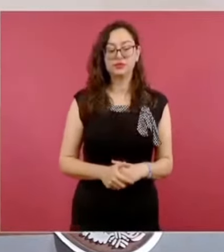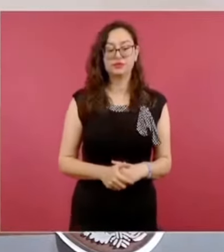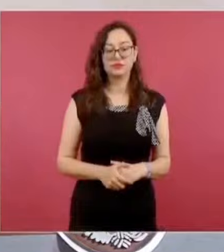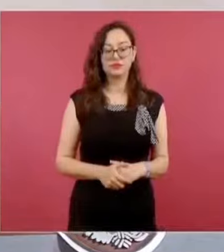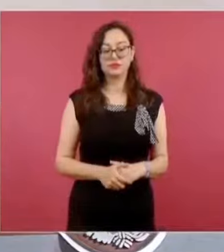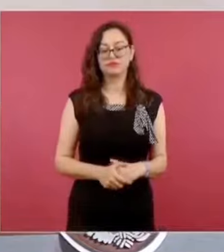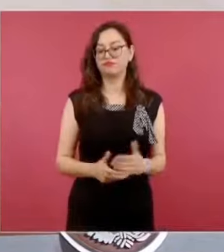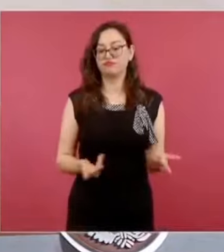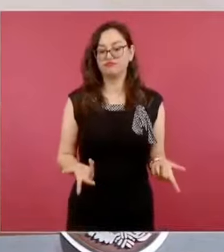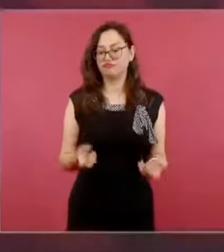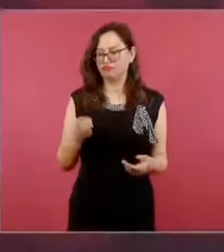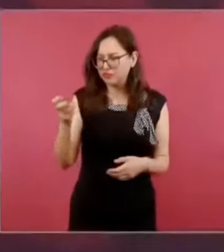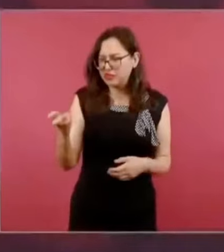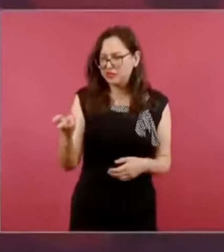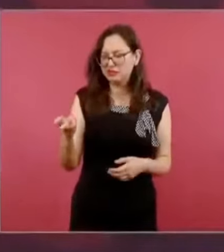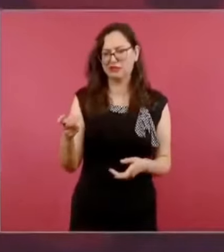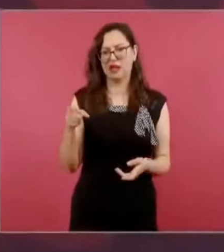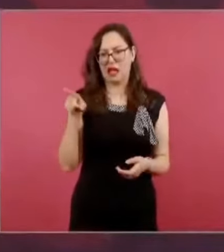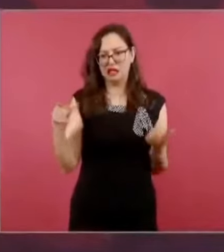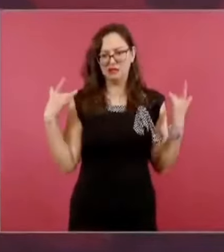Eso no se puede